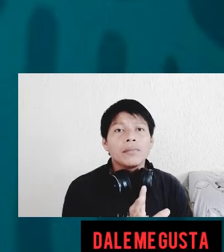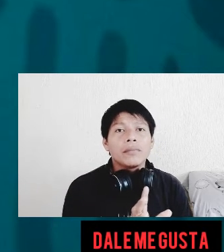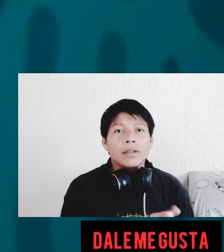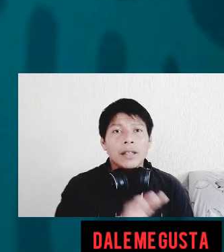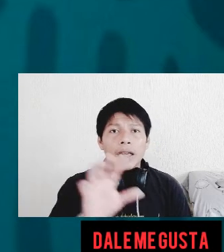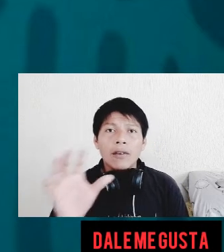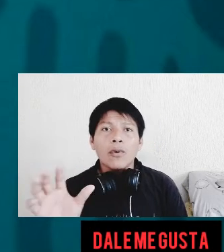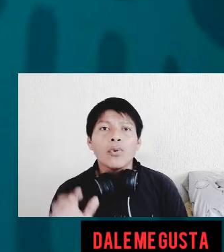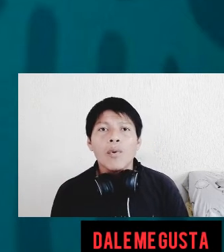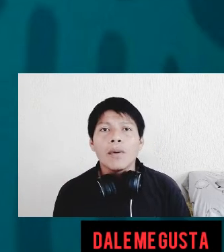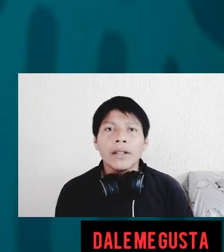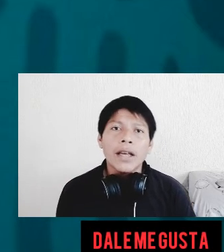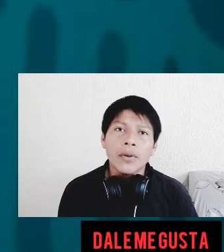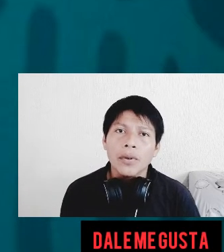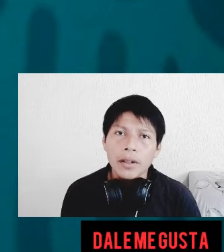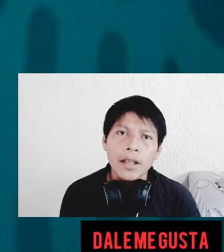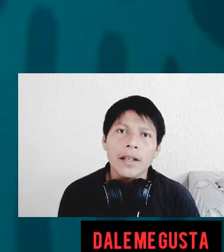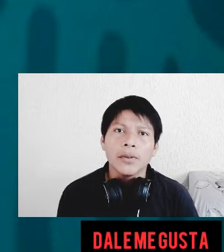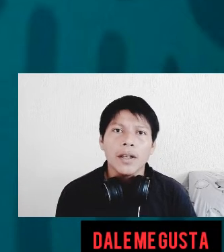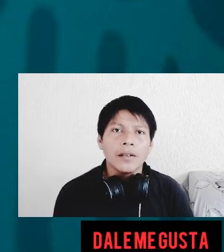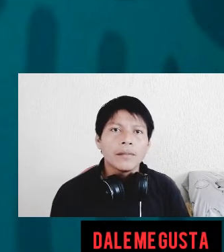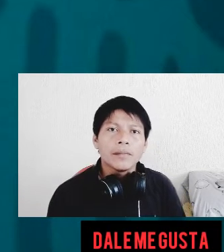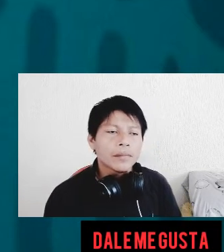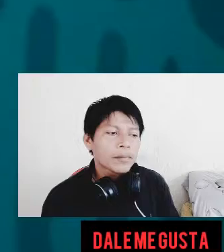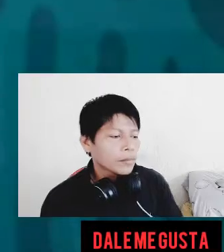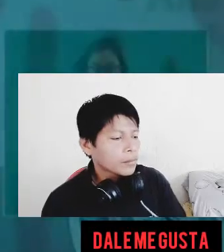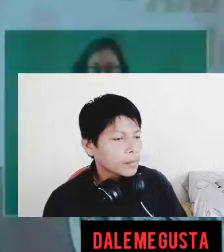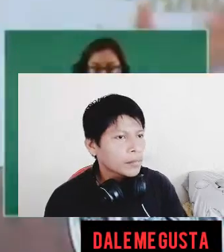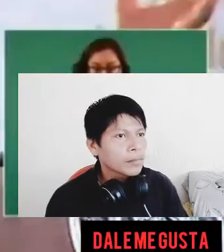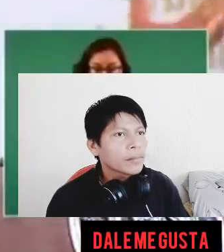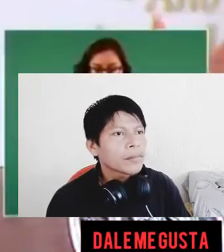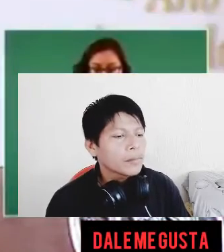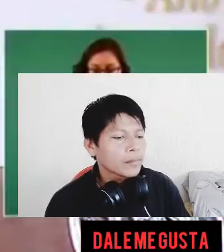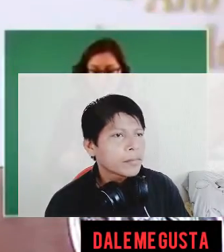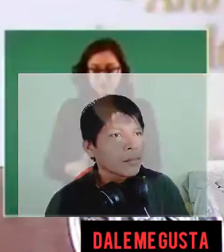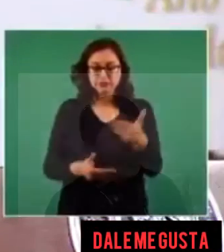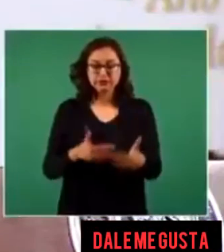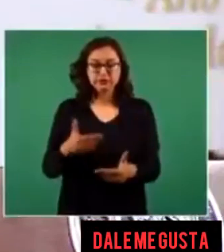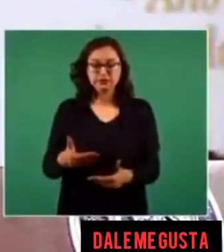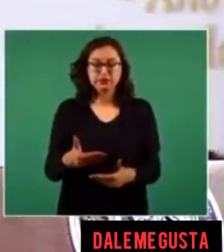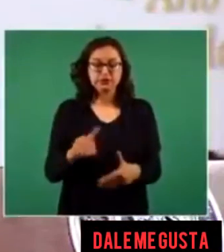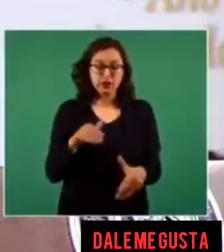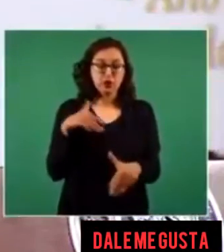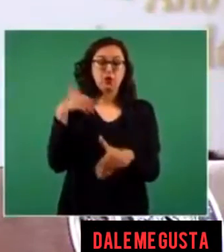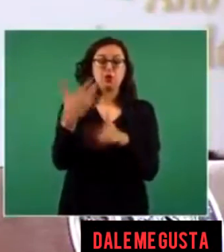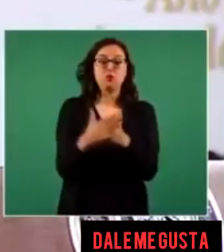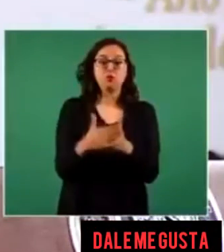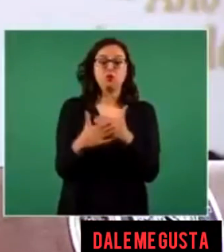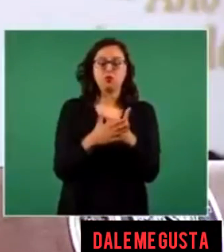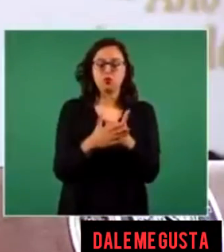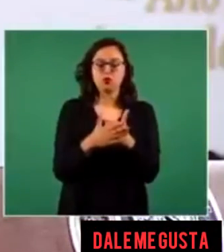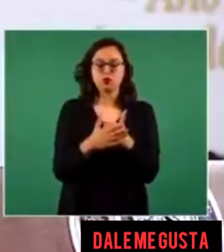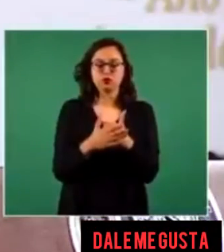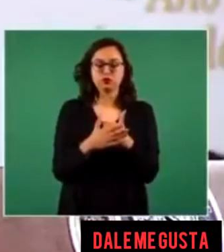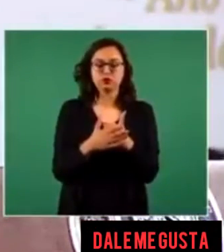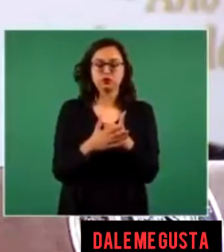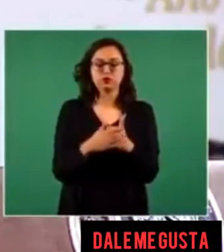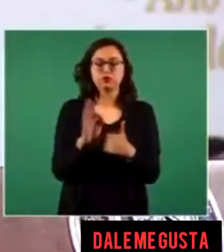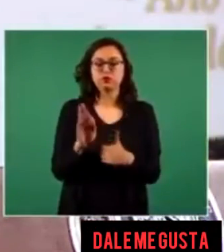otorgando el Fondo Monetario Internacional. El fondo va a entregar unos